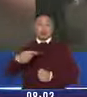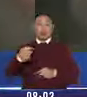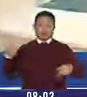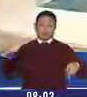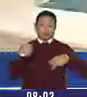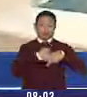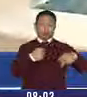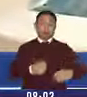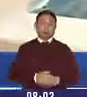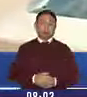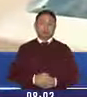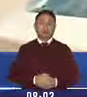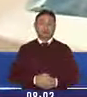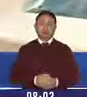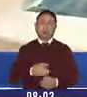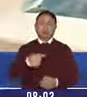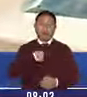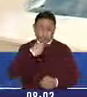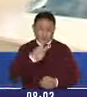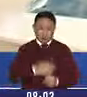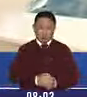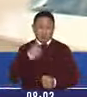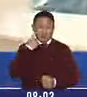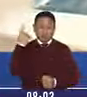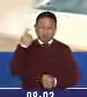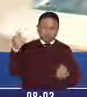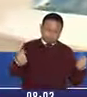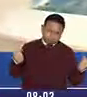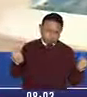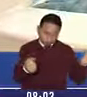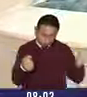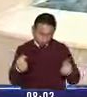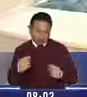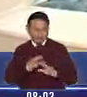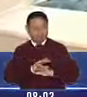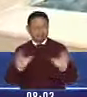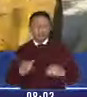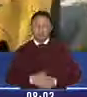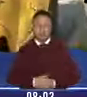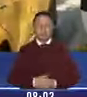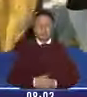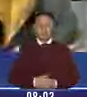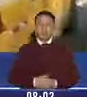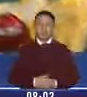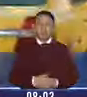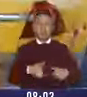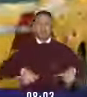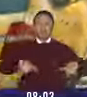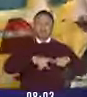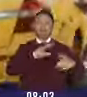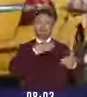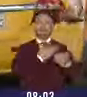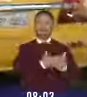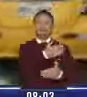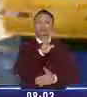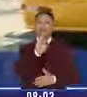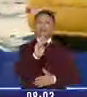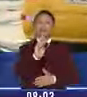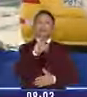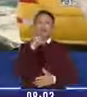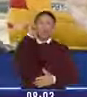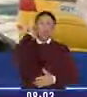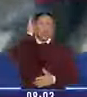chocón. Pero estaba borracho, borrachísimo. Yo le vi, así le digo, borrachísimo estaba el señor. En el sitio encontramos al esposo de una de las